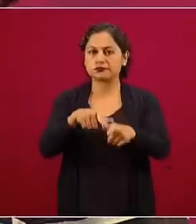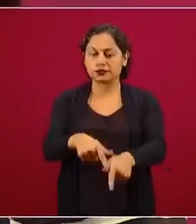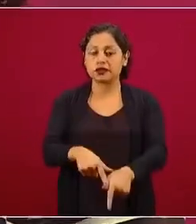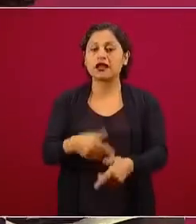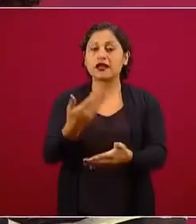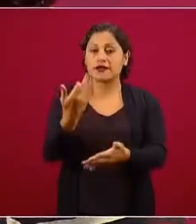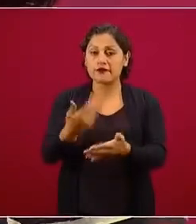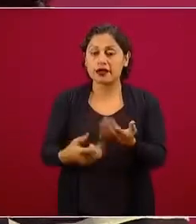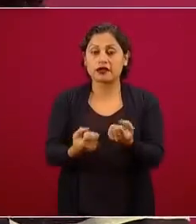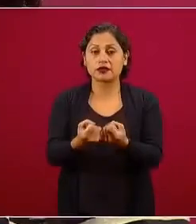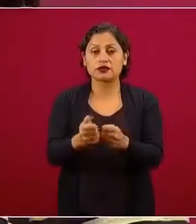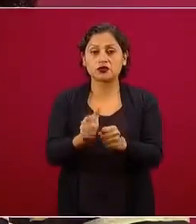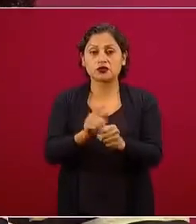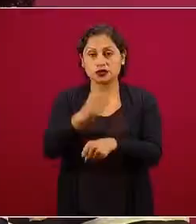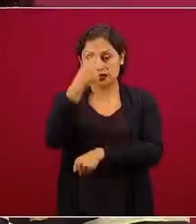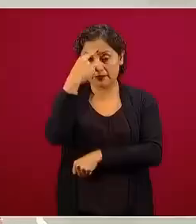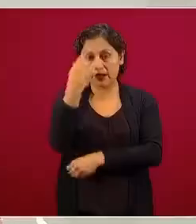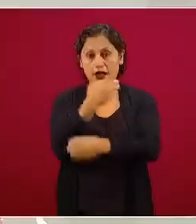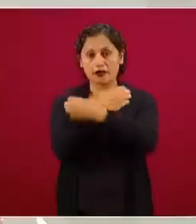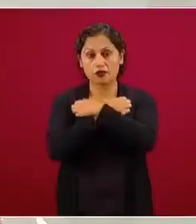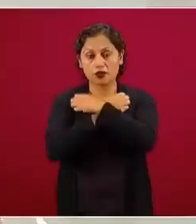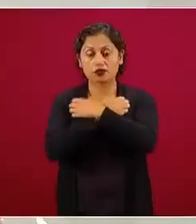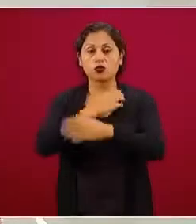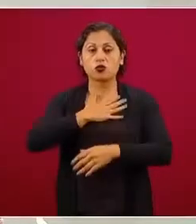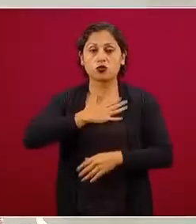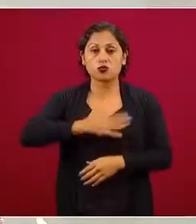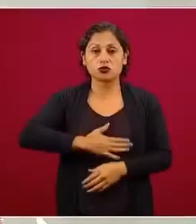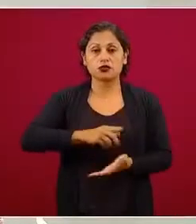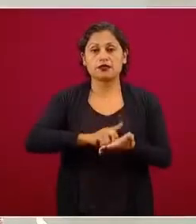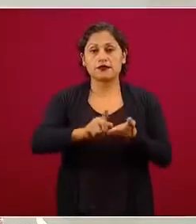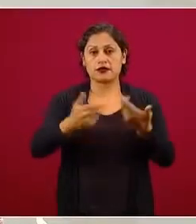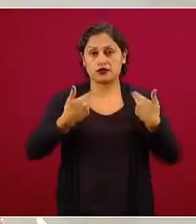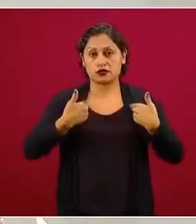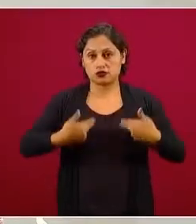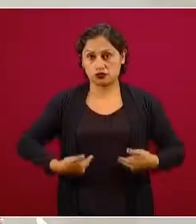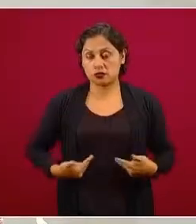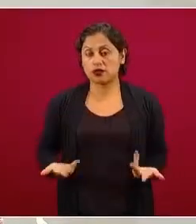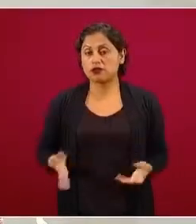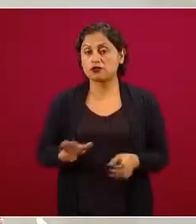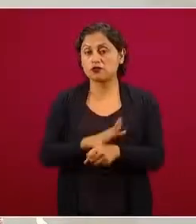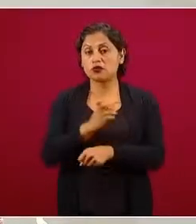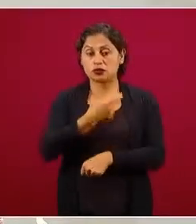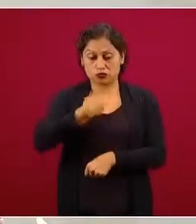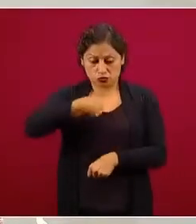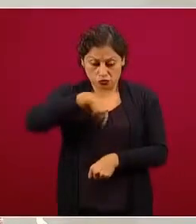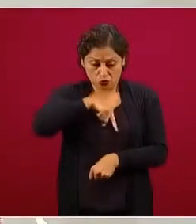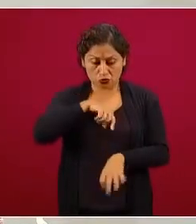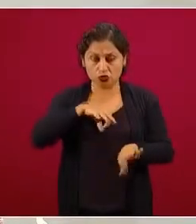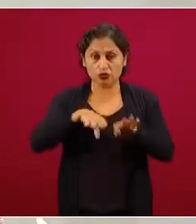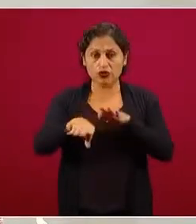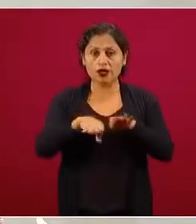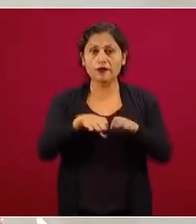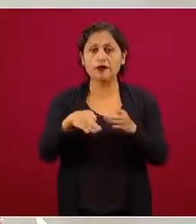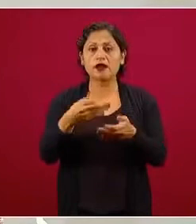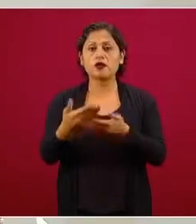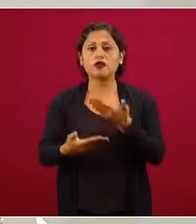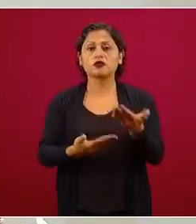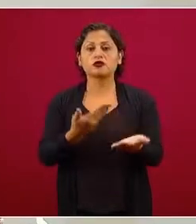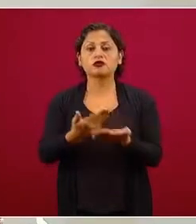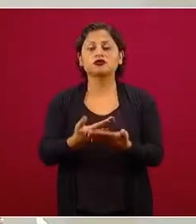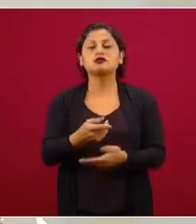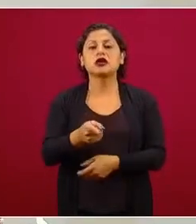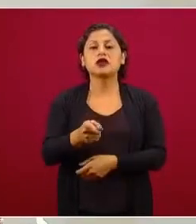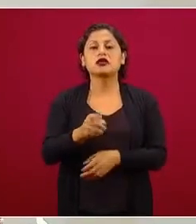educación, justicia ni derechos humanos. Por eso es para nosotras y nosotros importante centrar las acciones profesionales